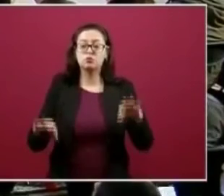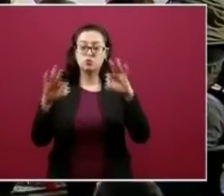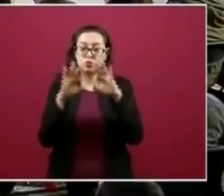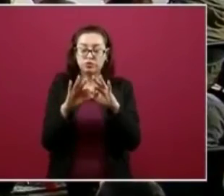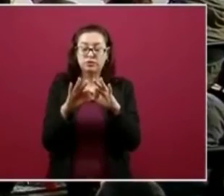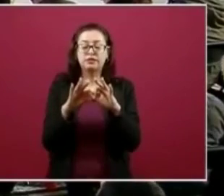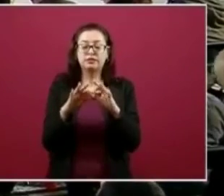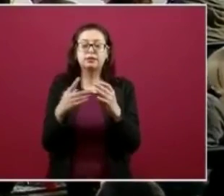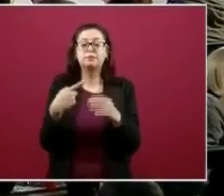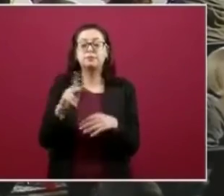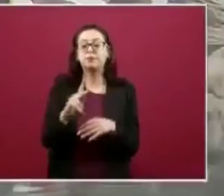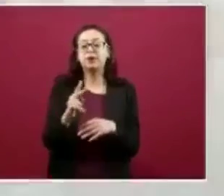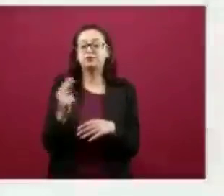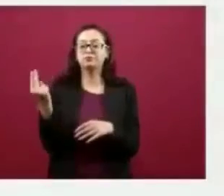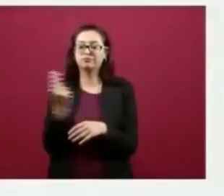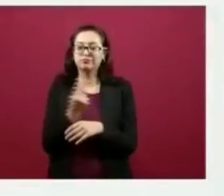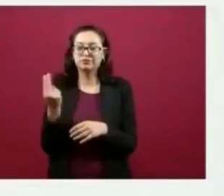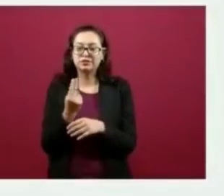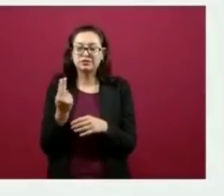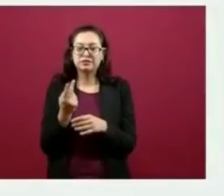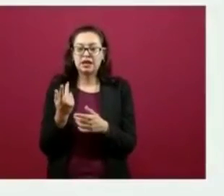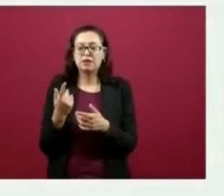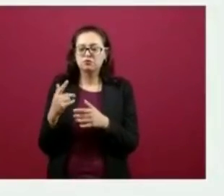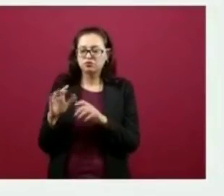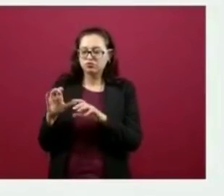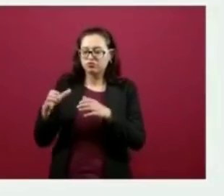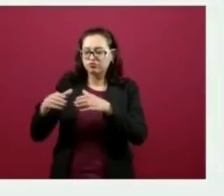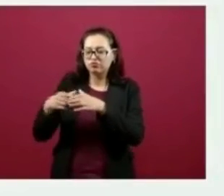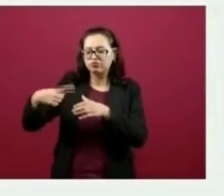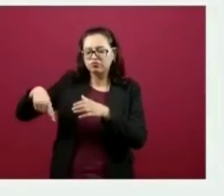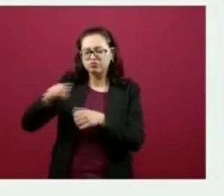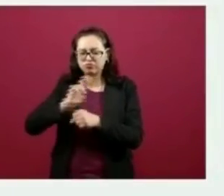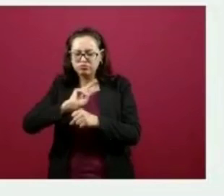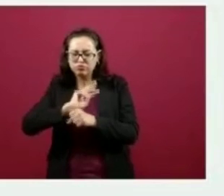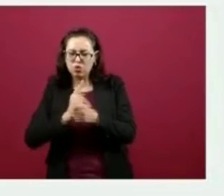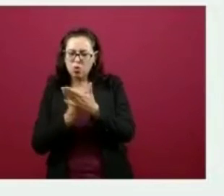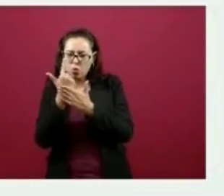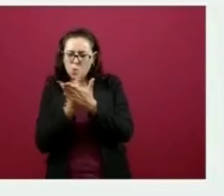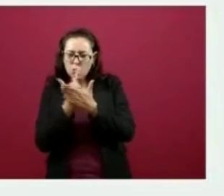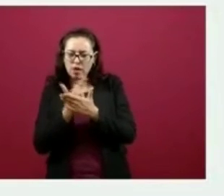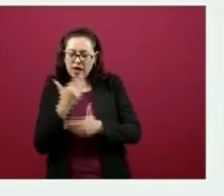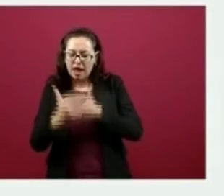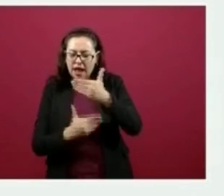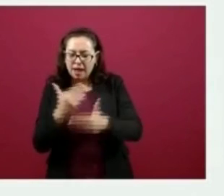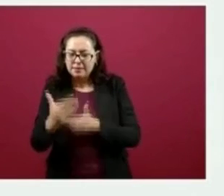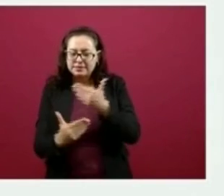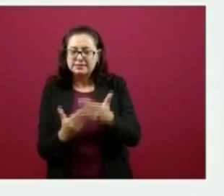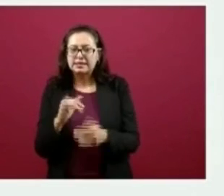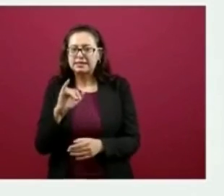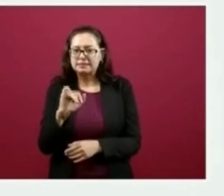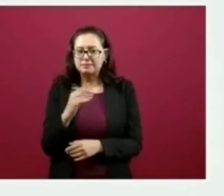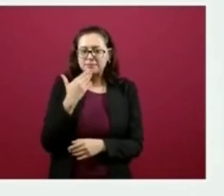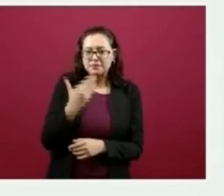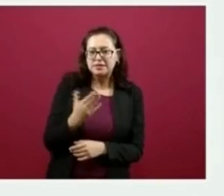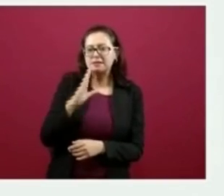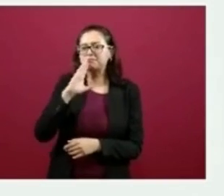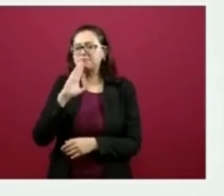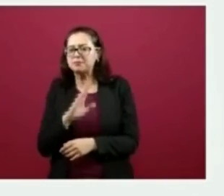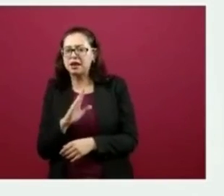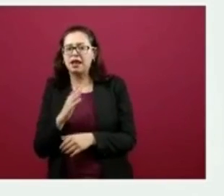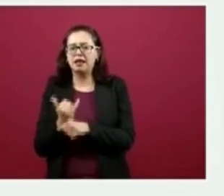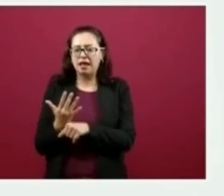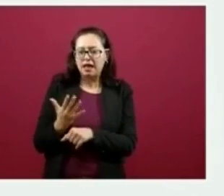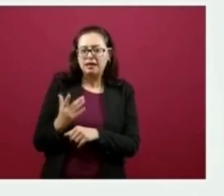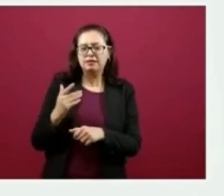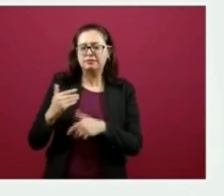de rendición de cuentas, donde veamos los avances, los retos, los obstáculos en la instrumentación de este plan